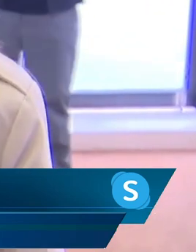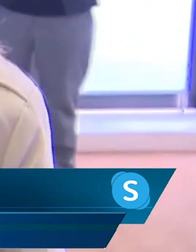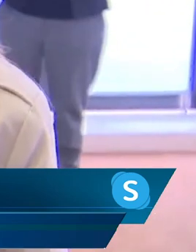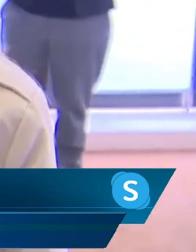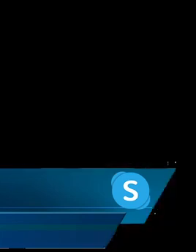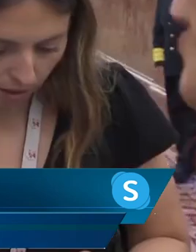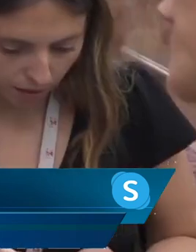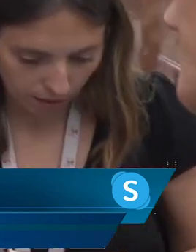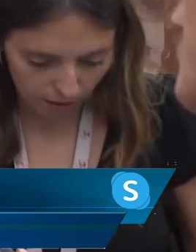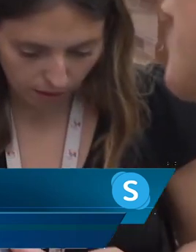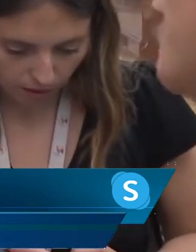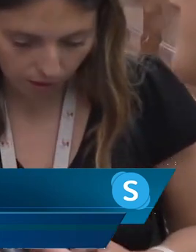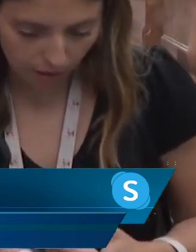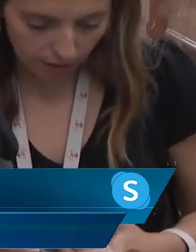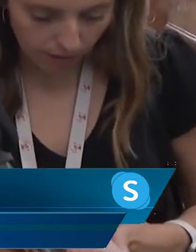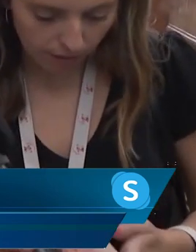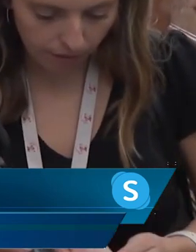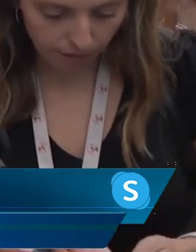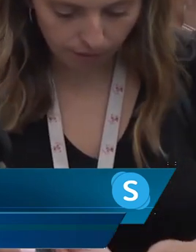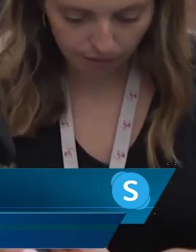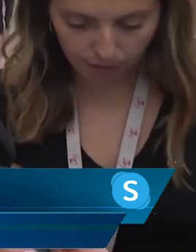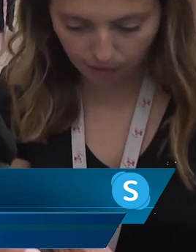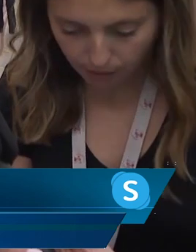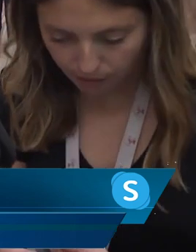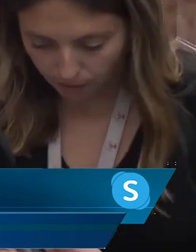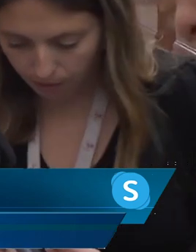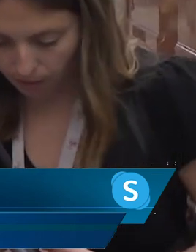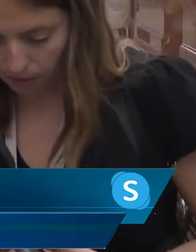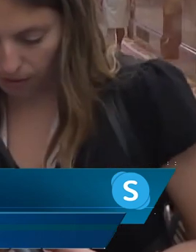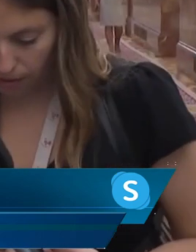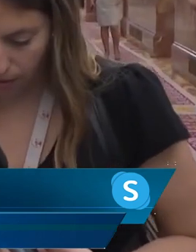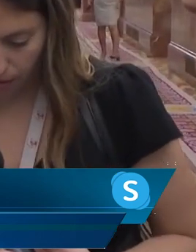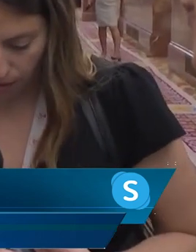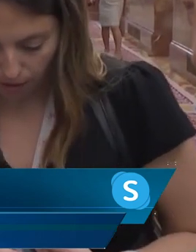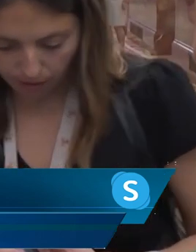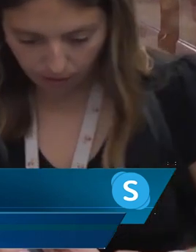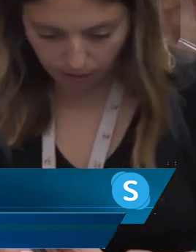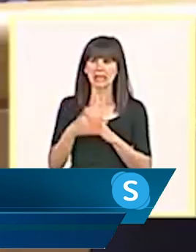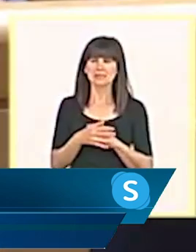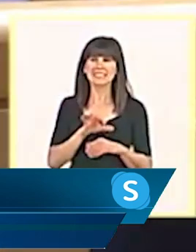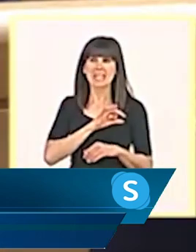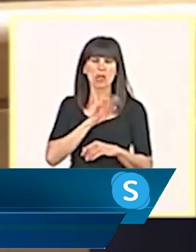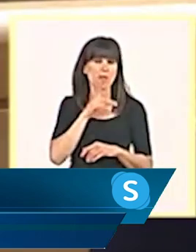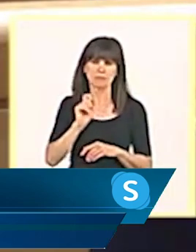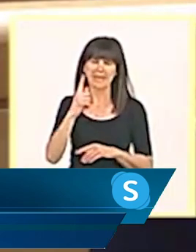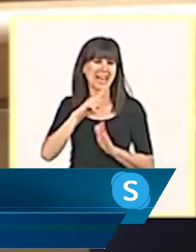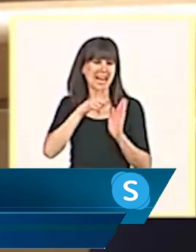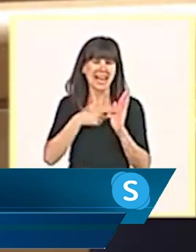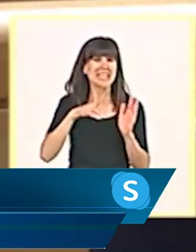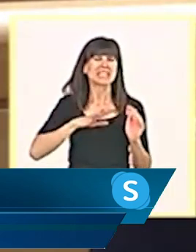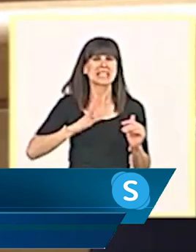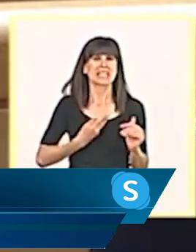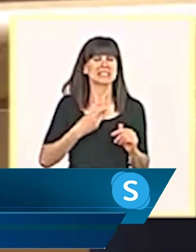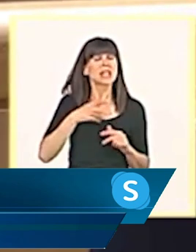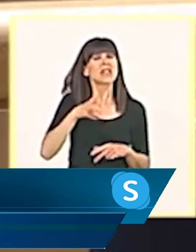tribunal de estas resoluciones, cuando lo que está haciendo el Poder Judicial es únicamente acatar